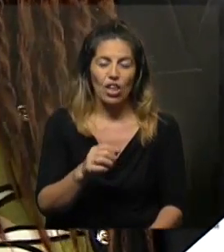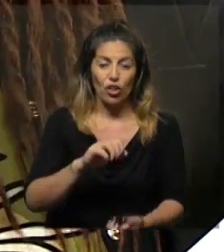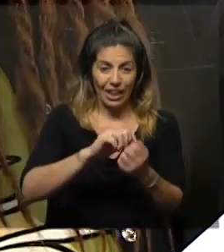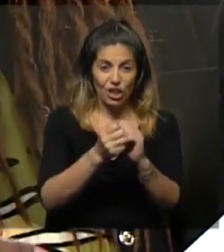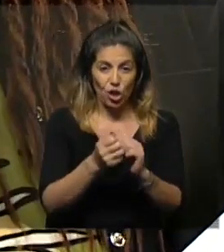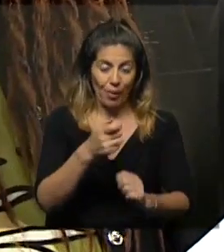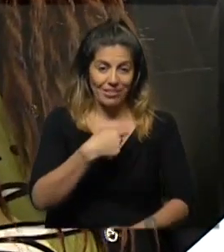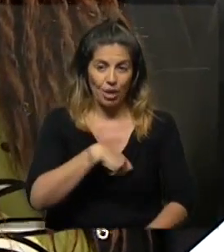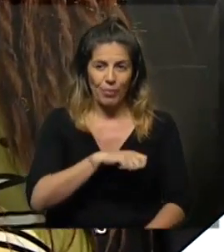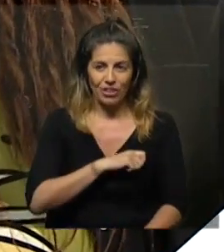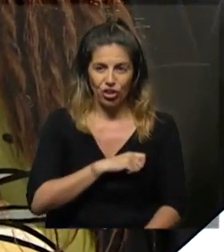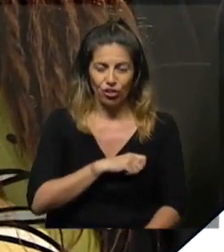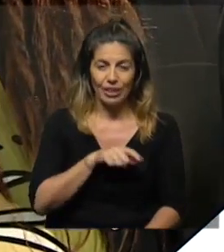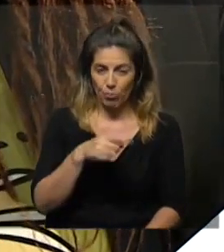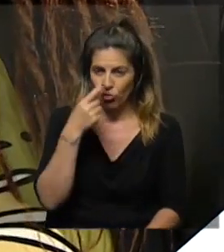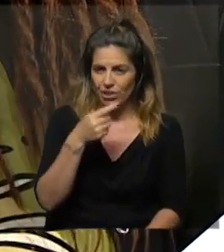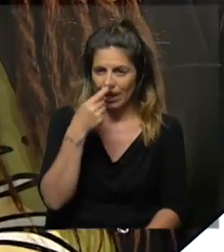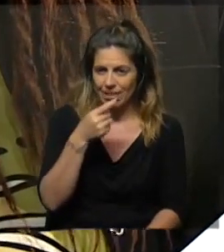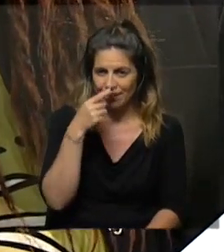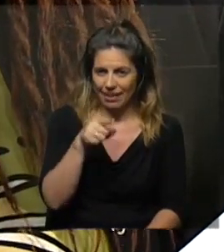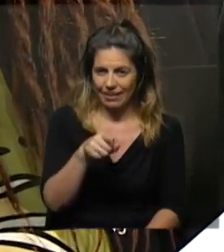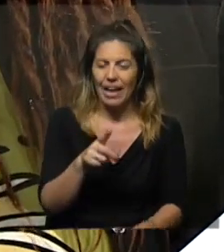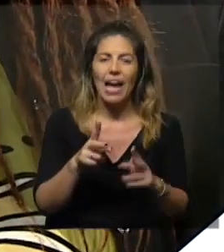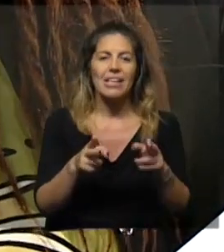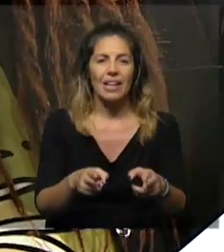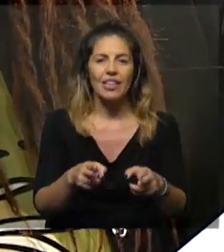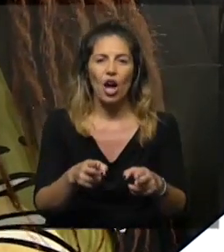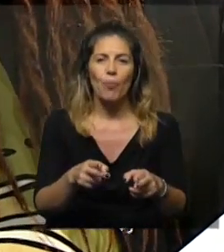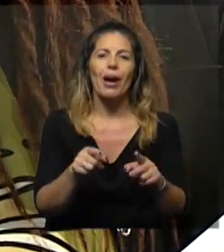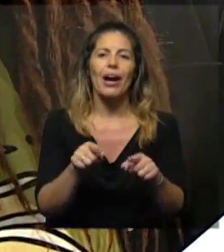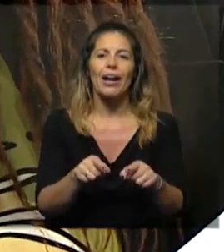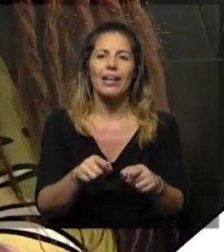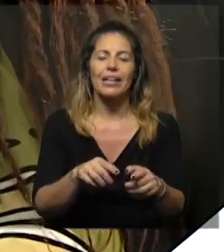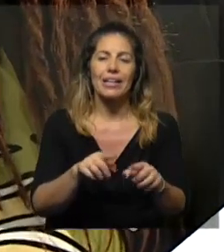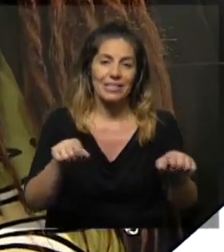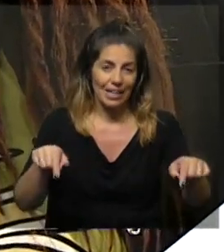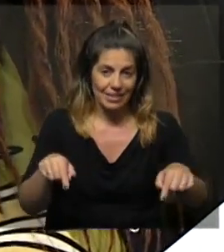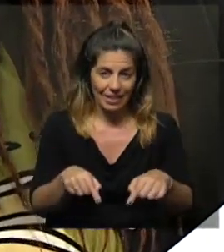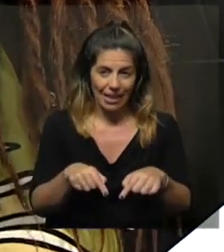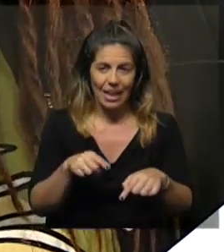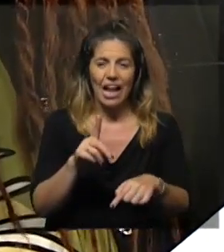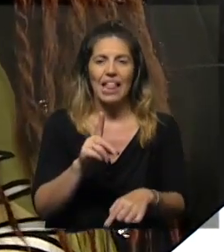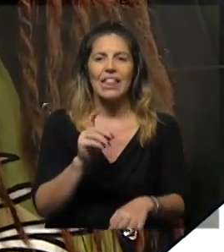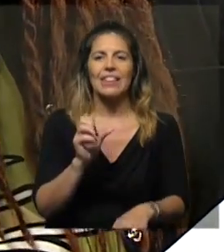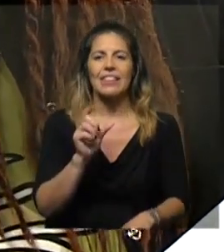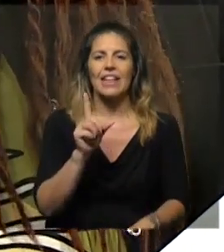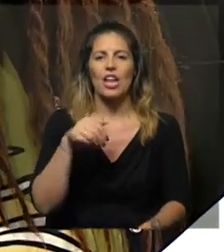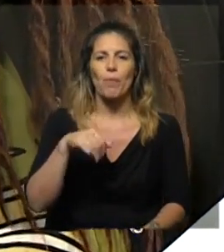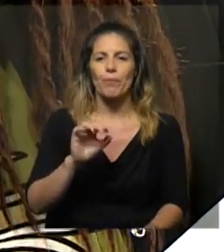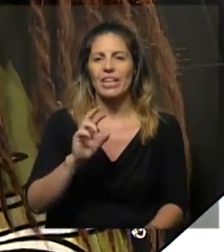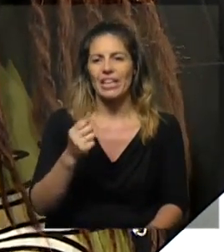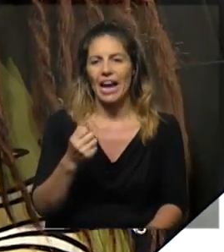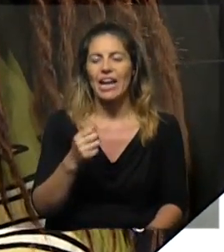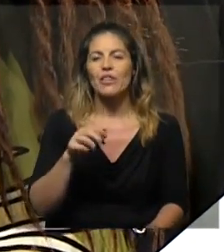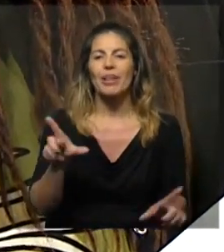es muy interesante Bueno a esa a esa a esa etapa o a esa o Esa mesa o esa sala que va a ser en la sala del Mira luego cierra un monólogo